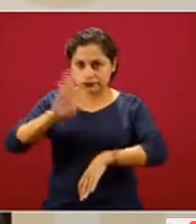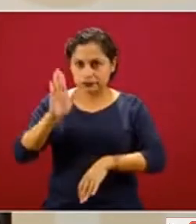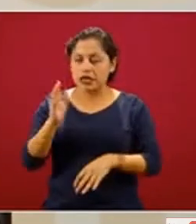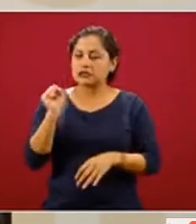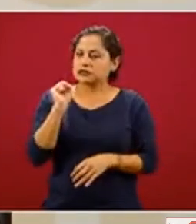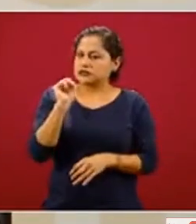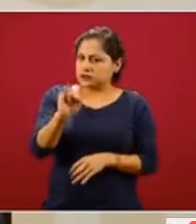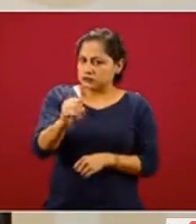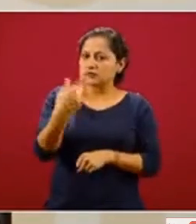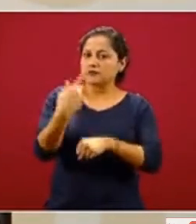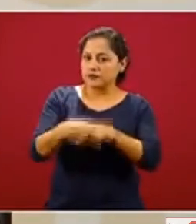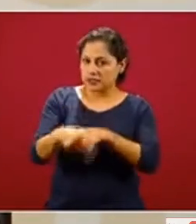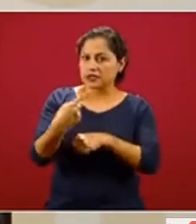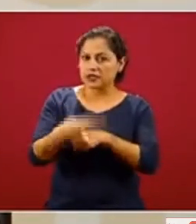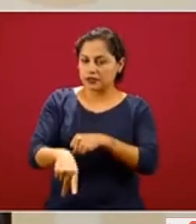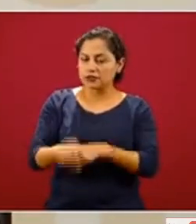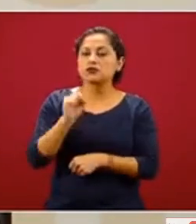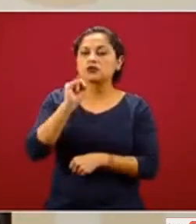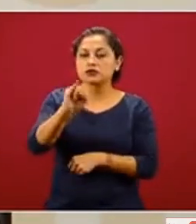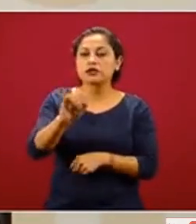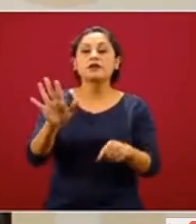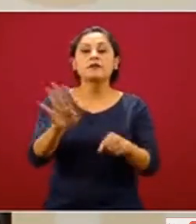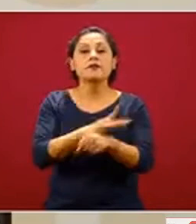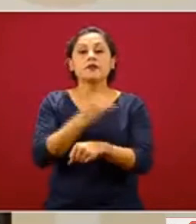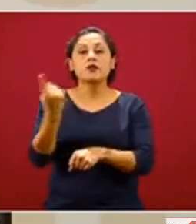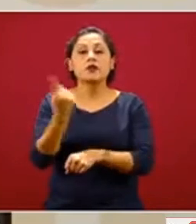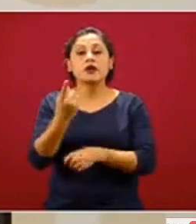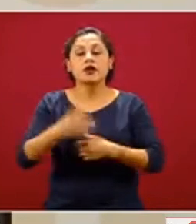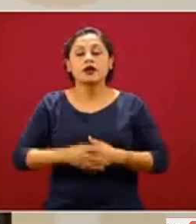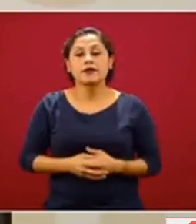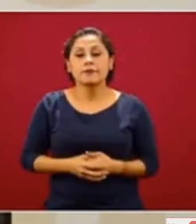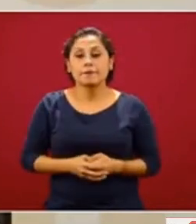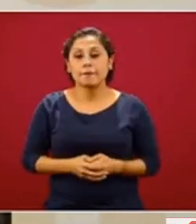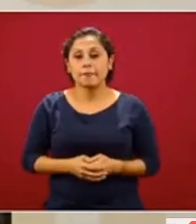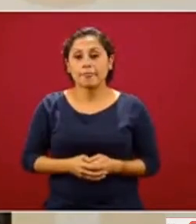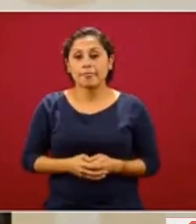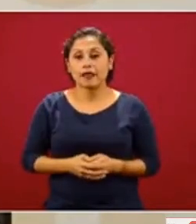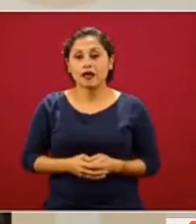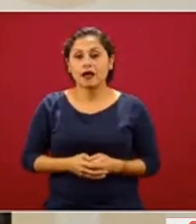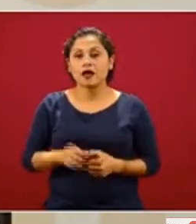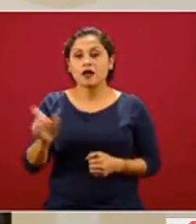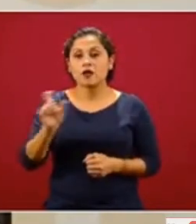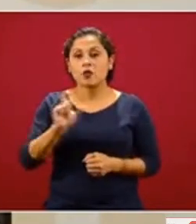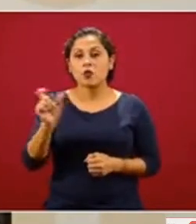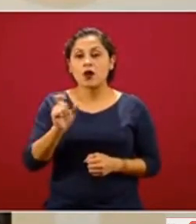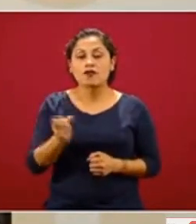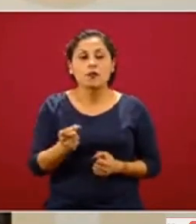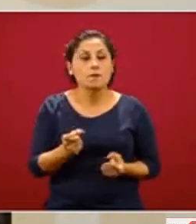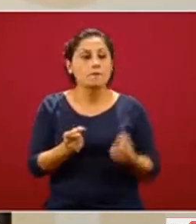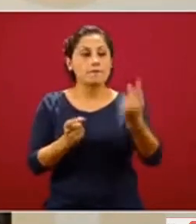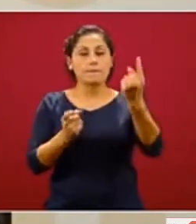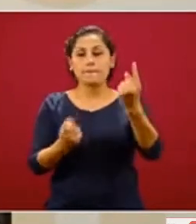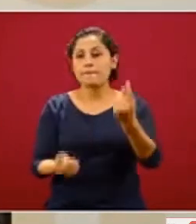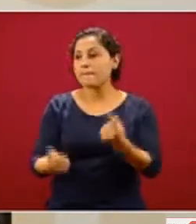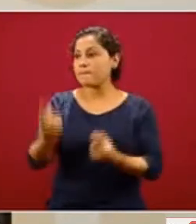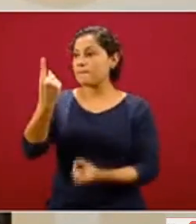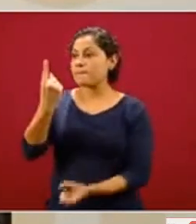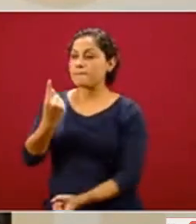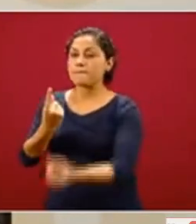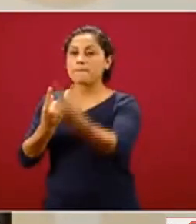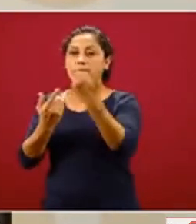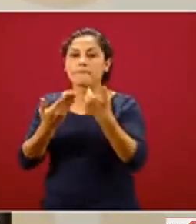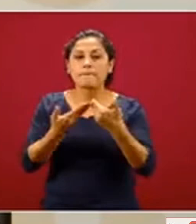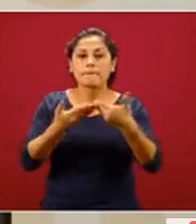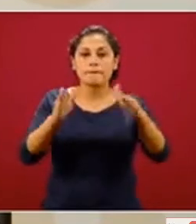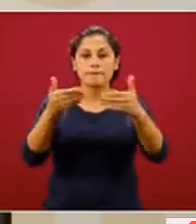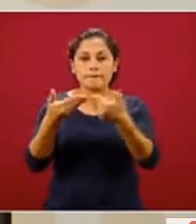peligroso en el momento en que se empiezan a presentar los procesos de apertura. Lo mismo pasó en Estados Unidos, en